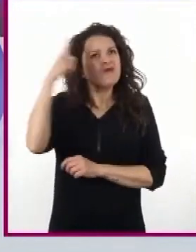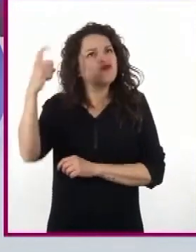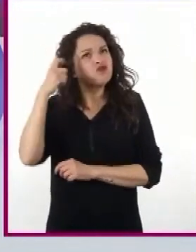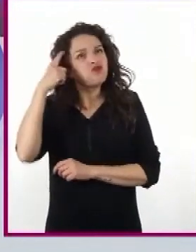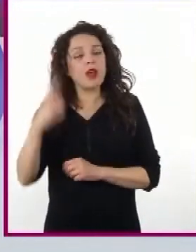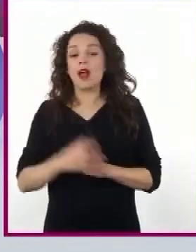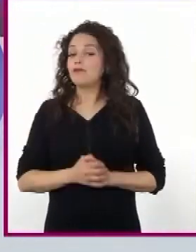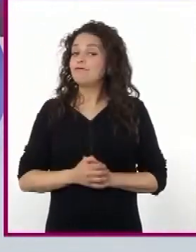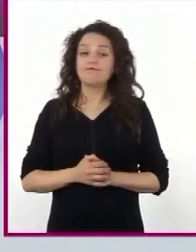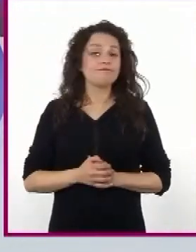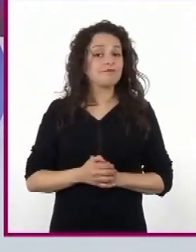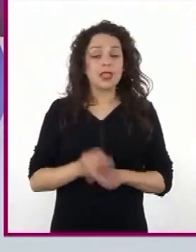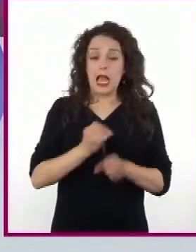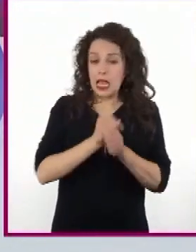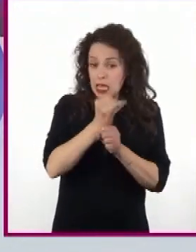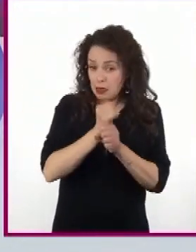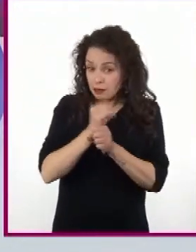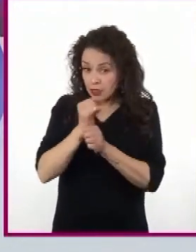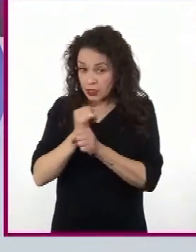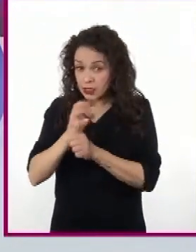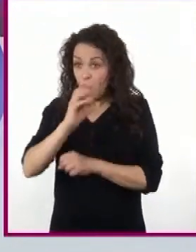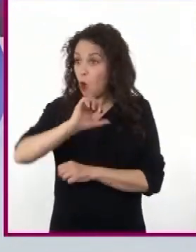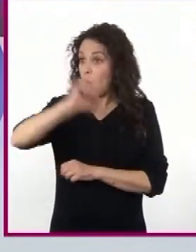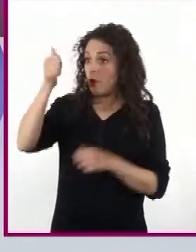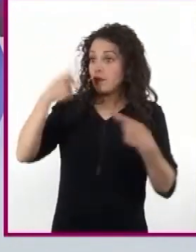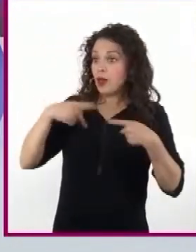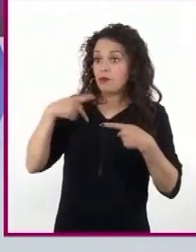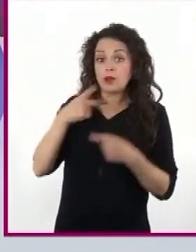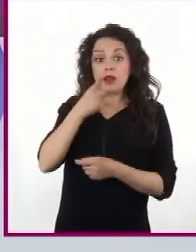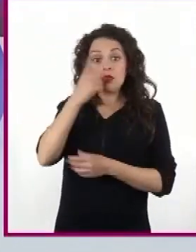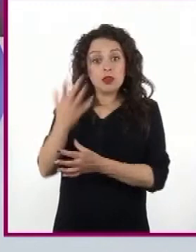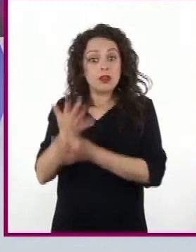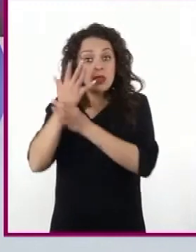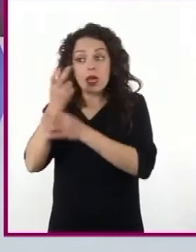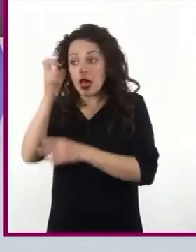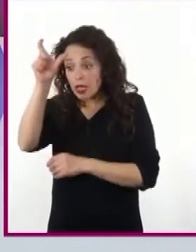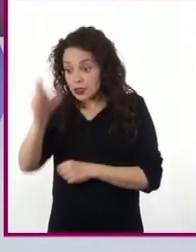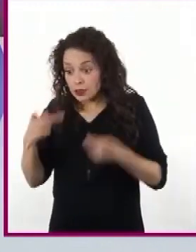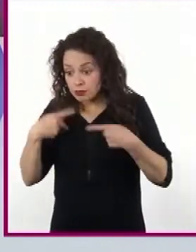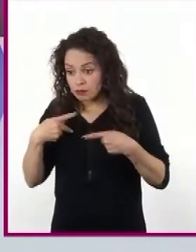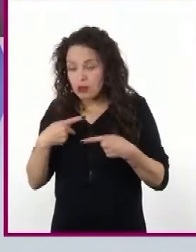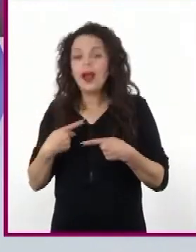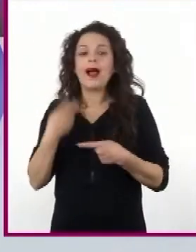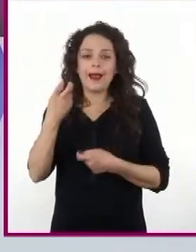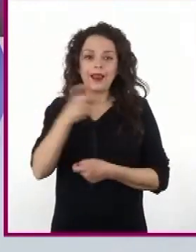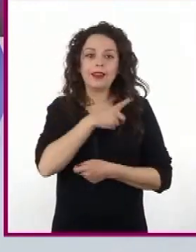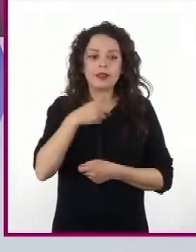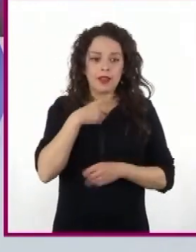los elementos que investigamos o que otros investigadores han dicho del personaje. ¿Es así, profesor?